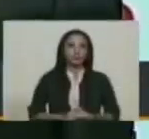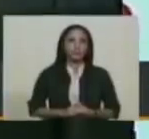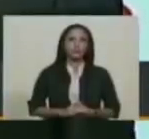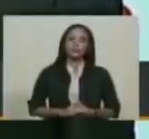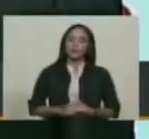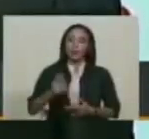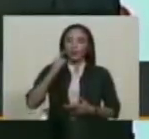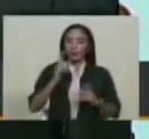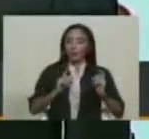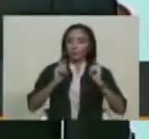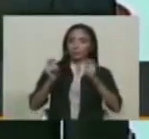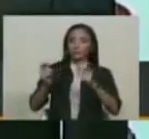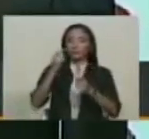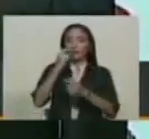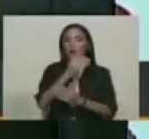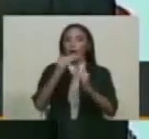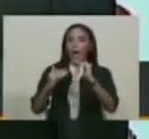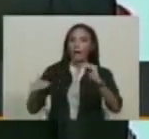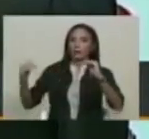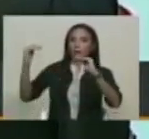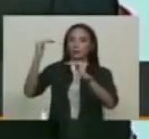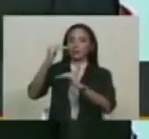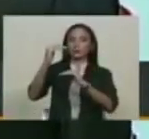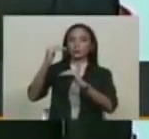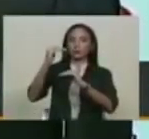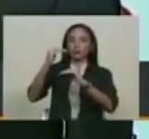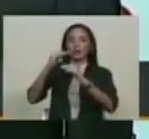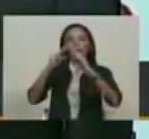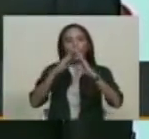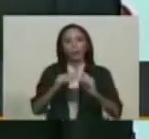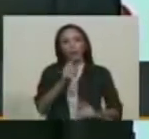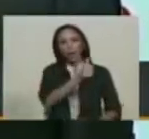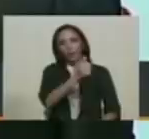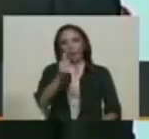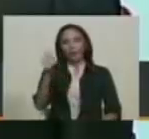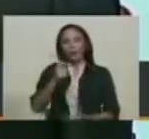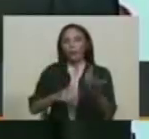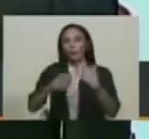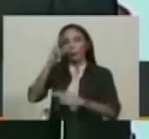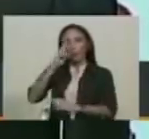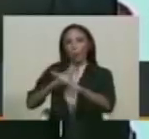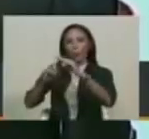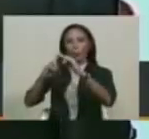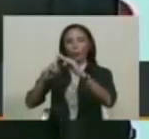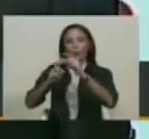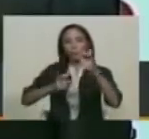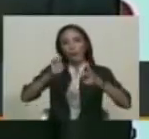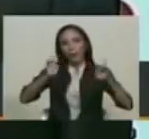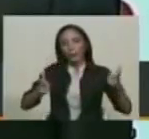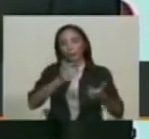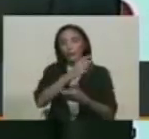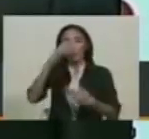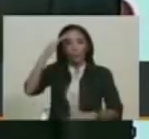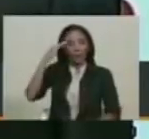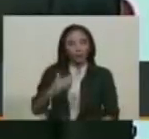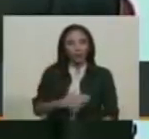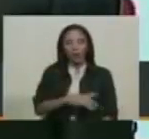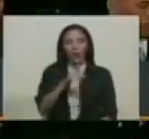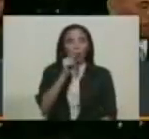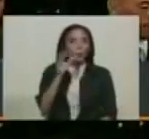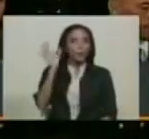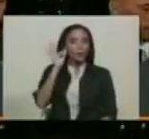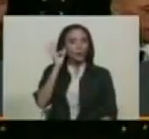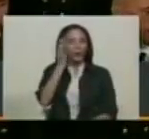grado inmediato superior de este ejército de hombres y mujeres